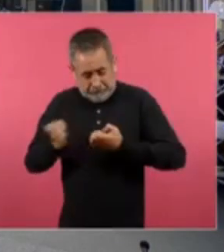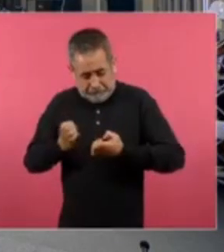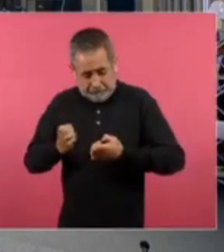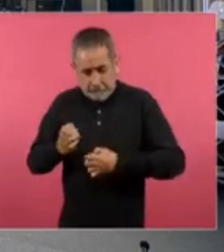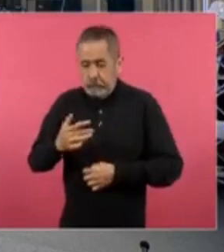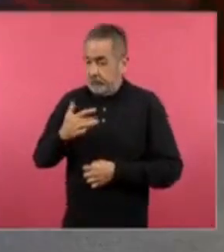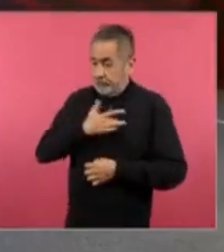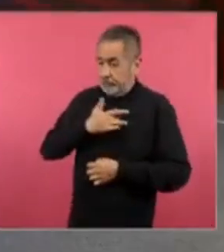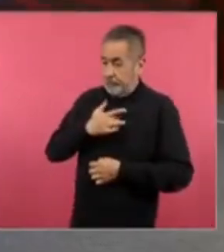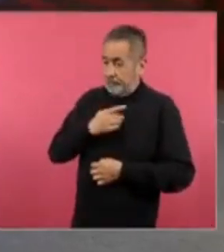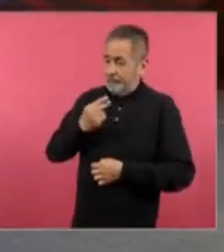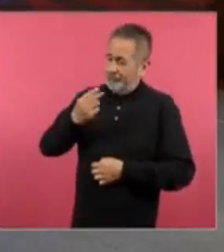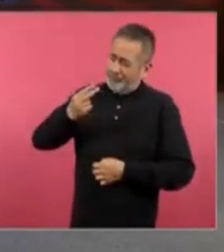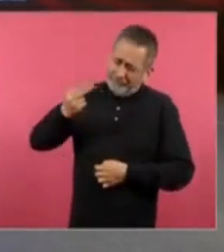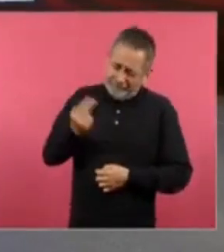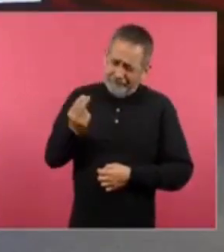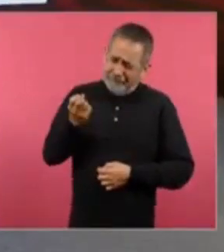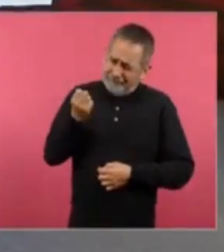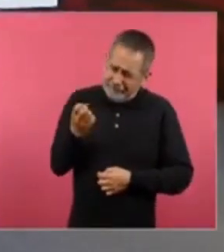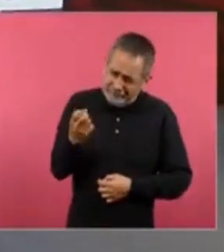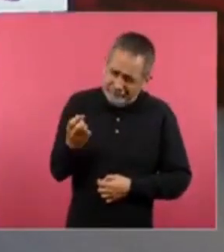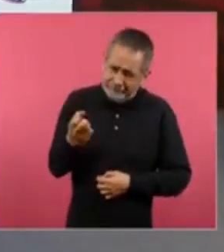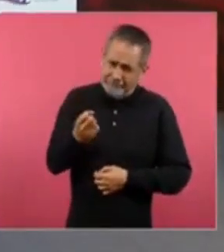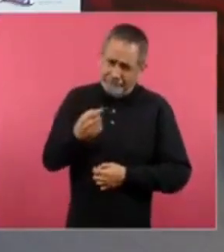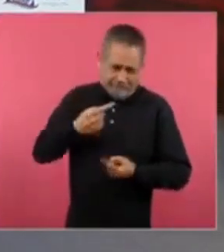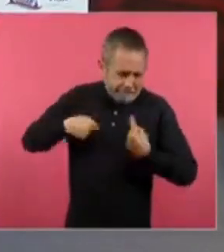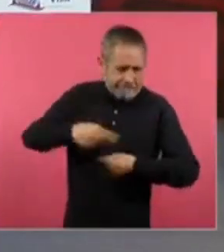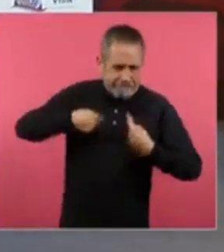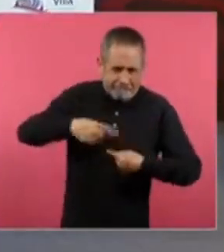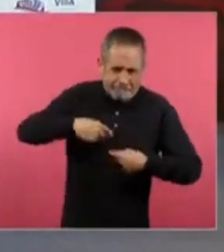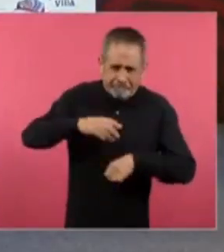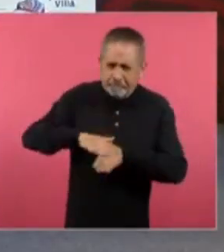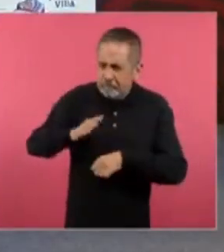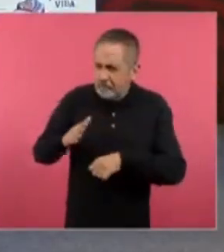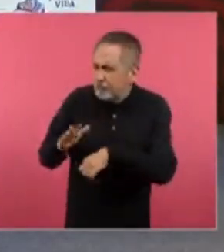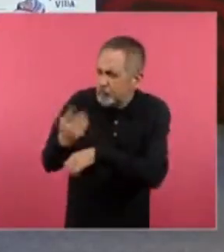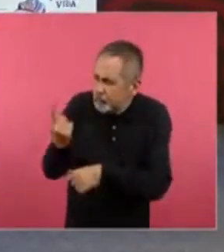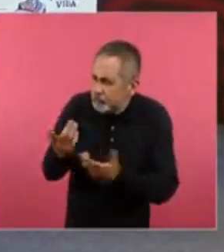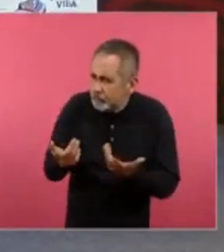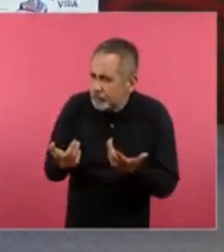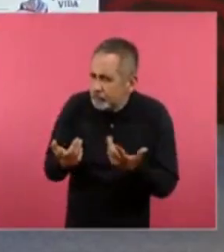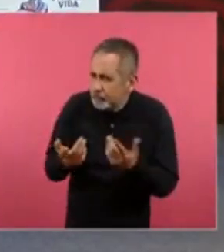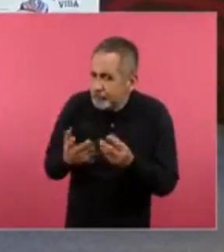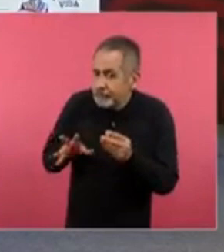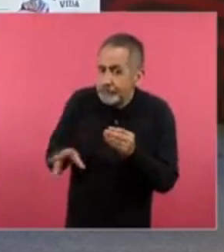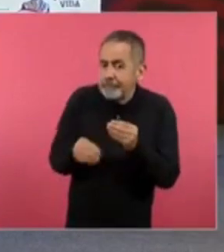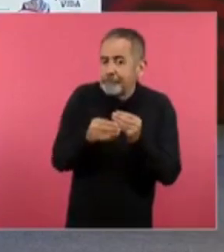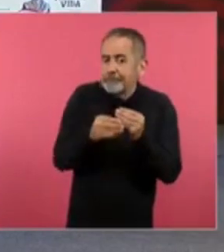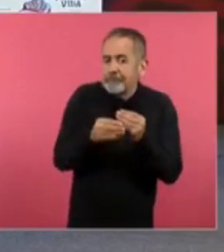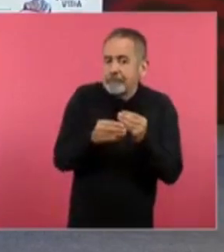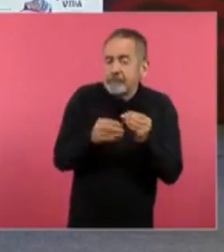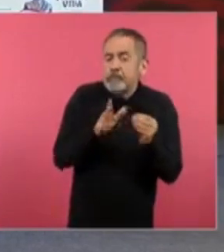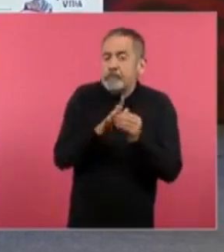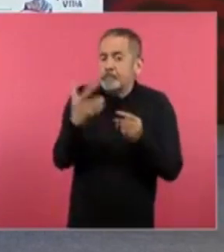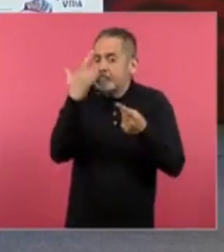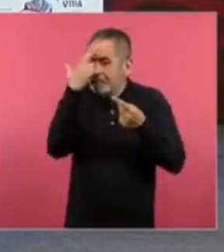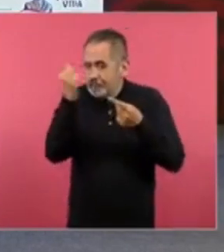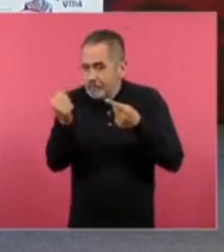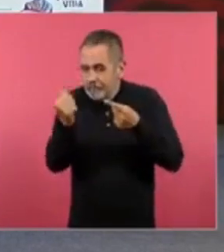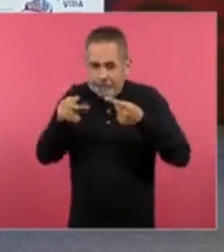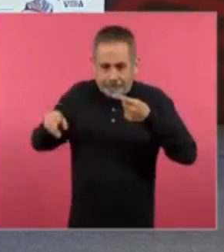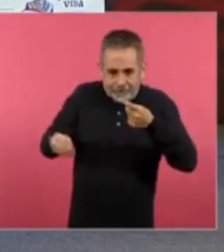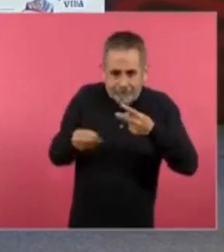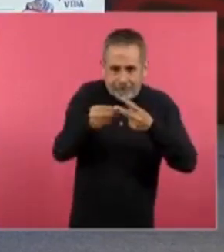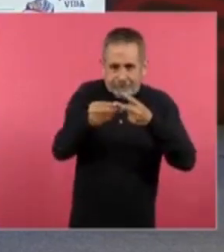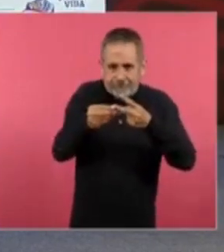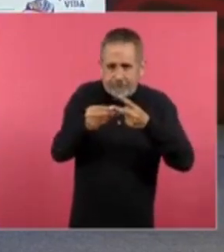vamos complejizando y entonces integremos la multicausalidad. Ya no nada más hay una causa para